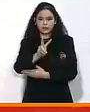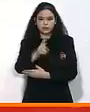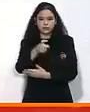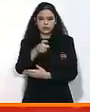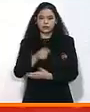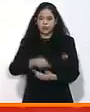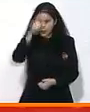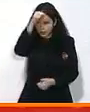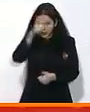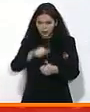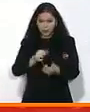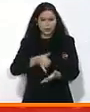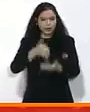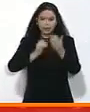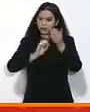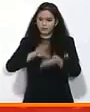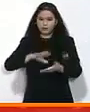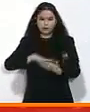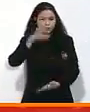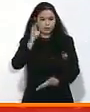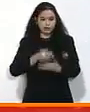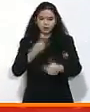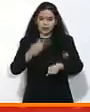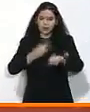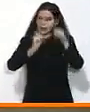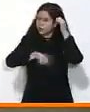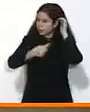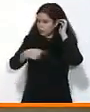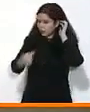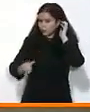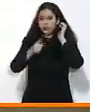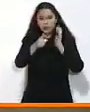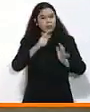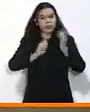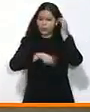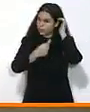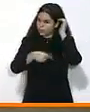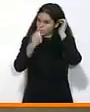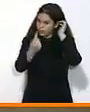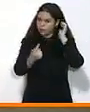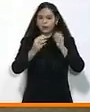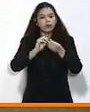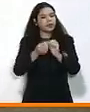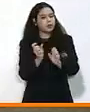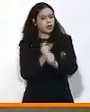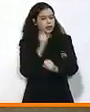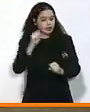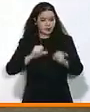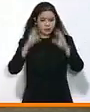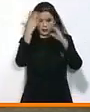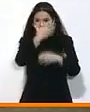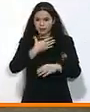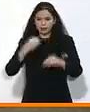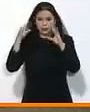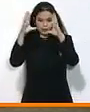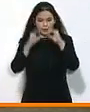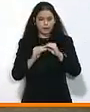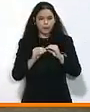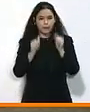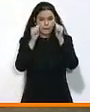2X. Recuerda, tu premio se multiplica por 2 en la diaria, pero si sos jugador para más 1, el número favorecido para esta linda noche